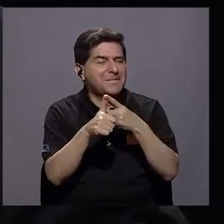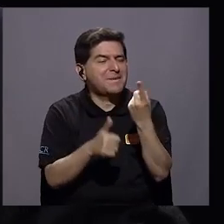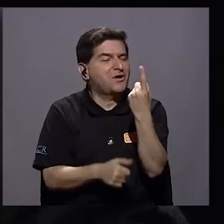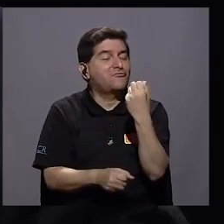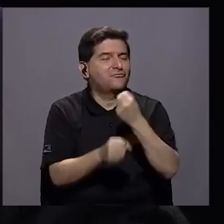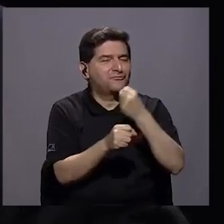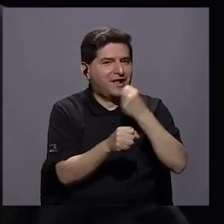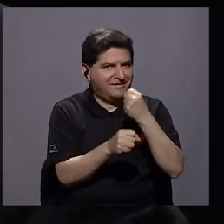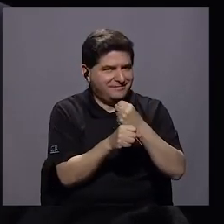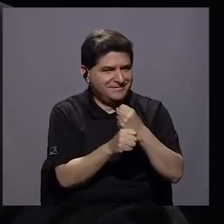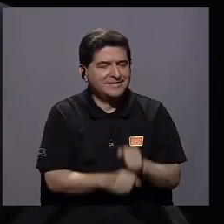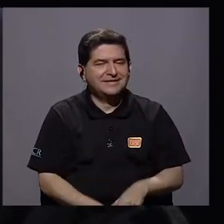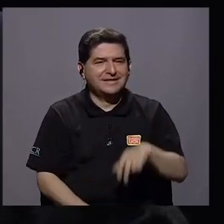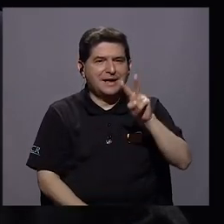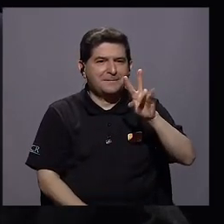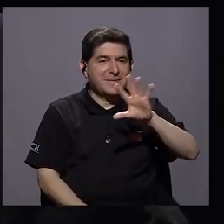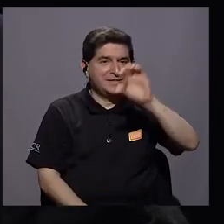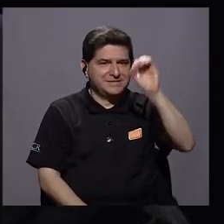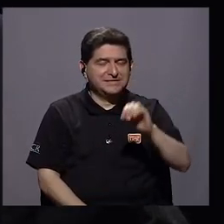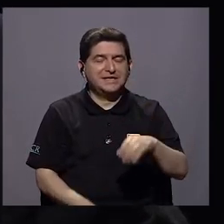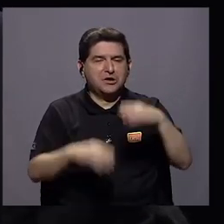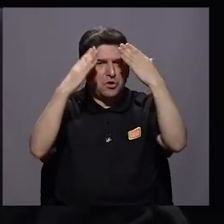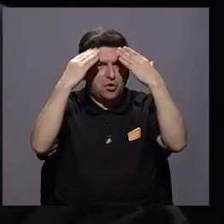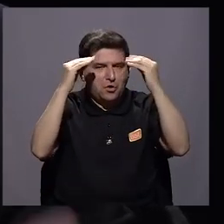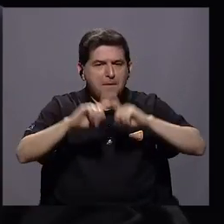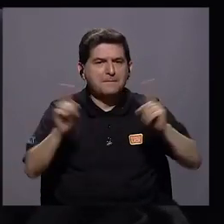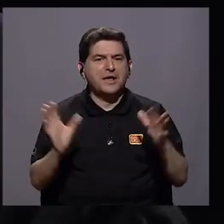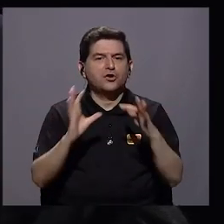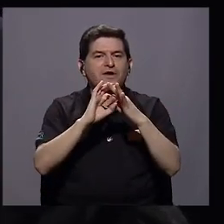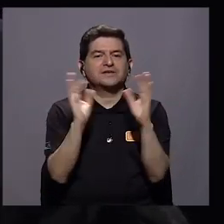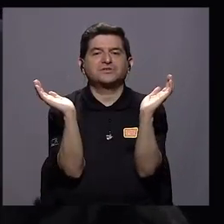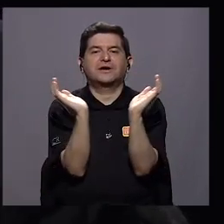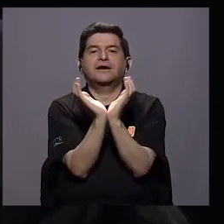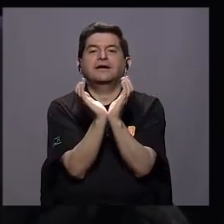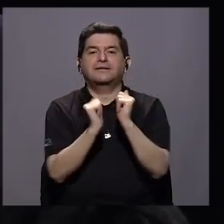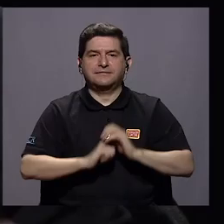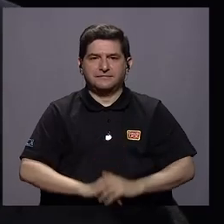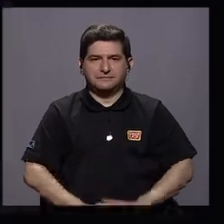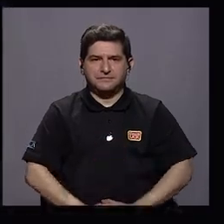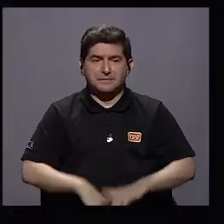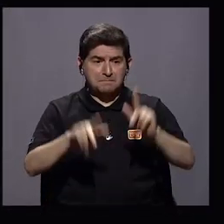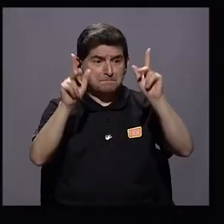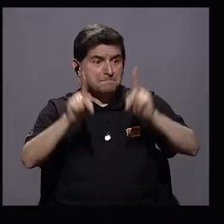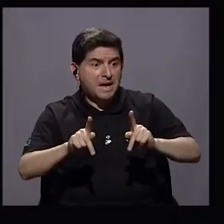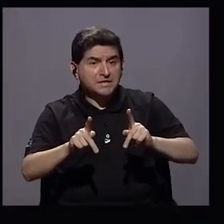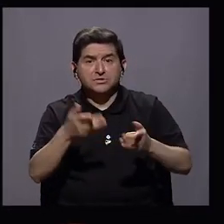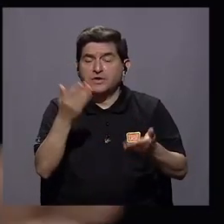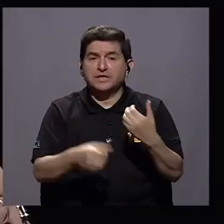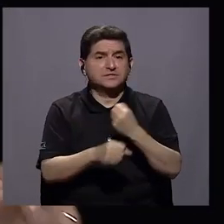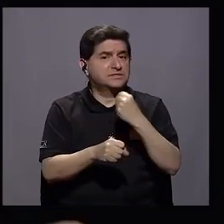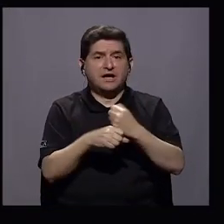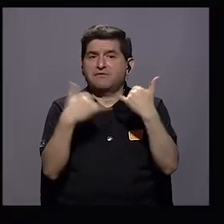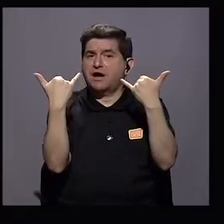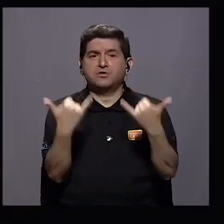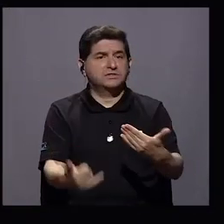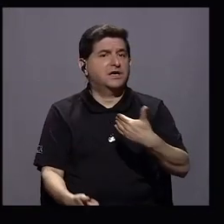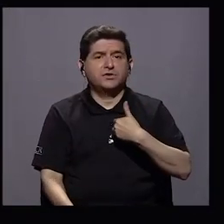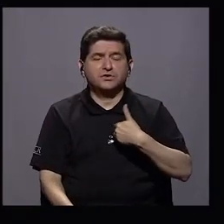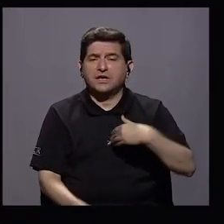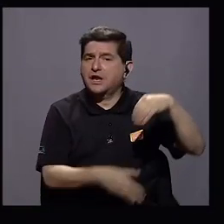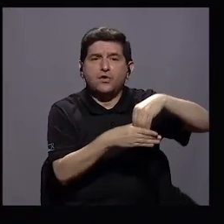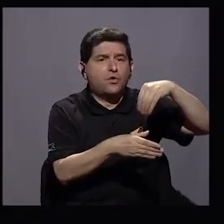el desempleo, don Marlon. 25% se reporta, pero eso es en relación con la caja. ¿Cuánta gente perdió su trabajo, dejó